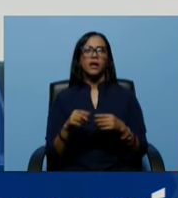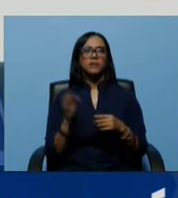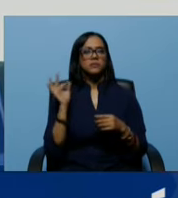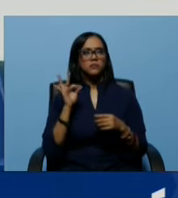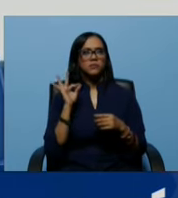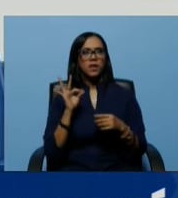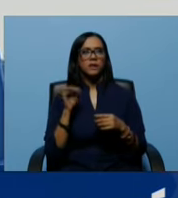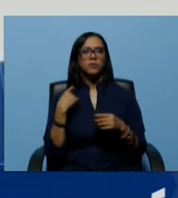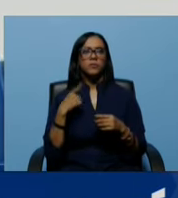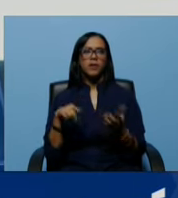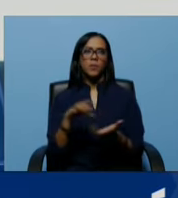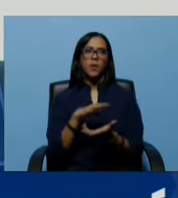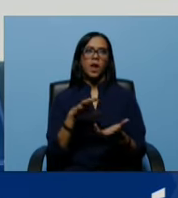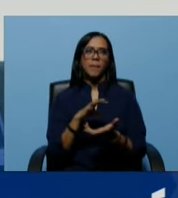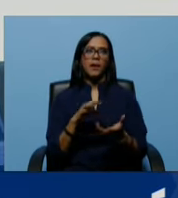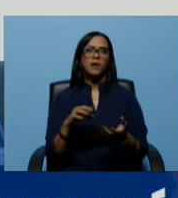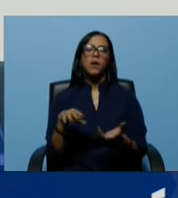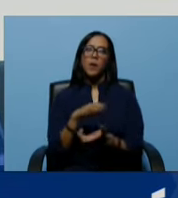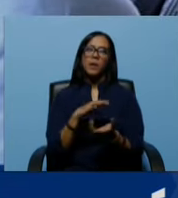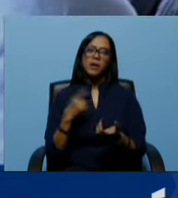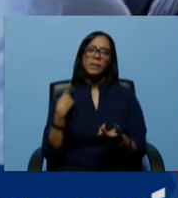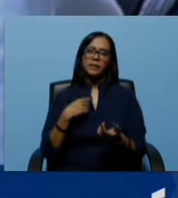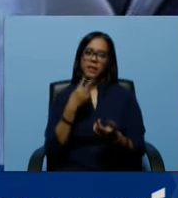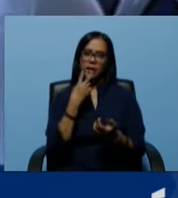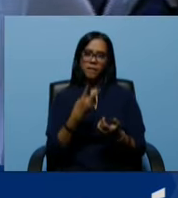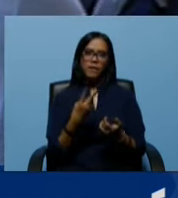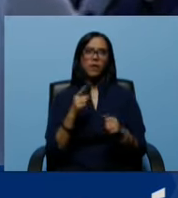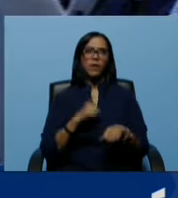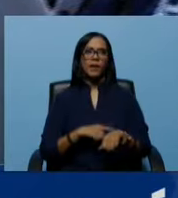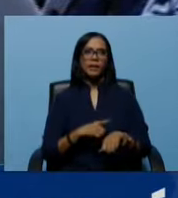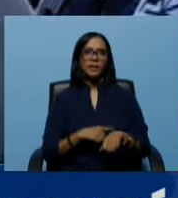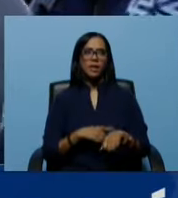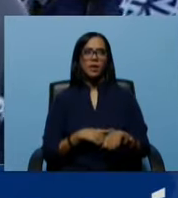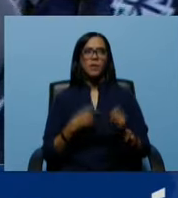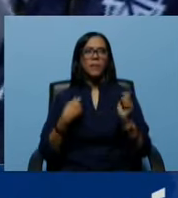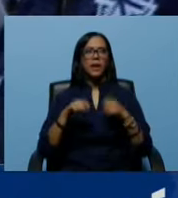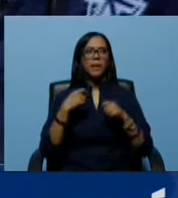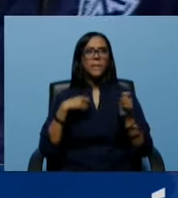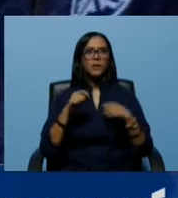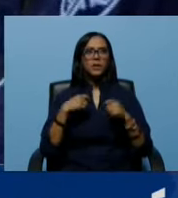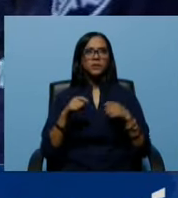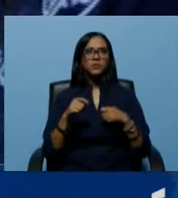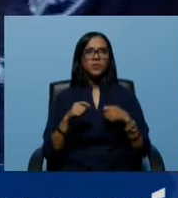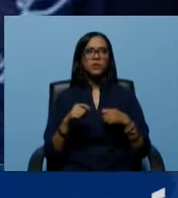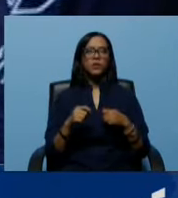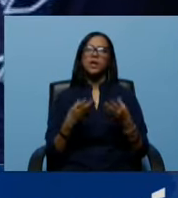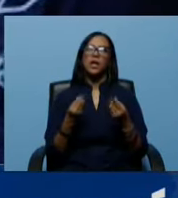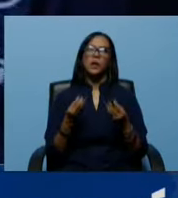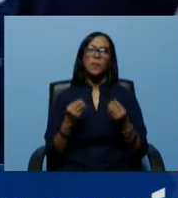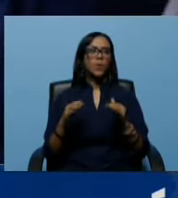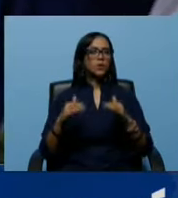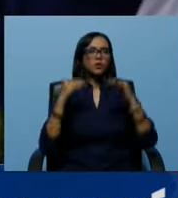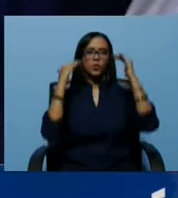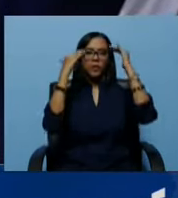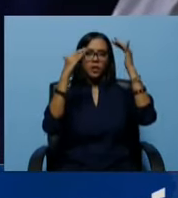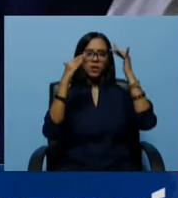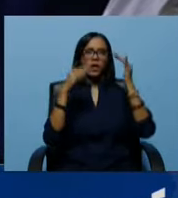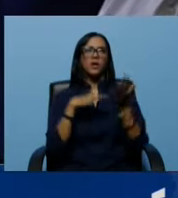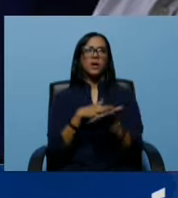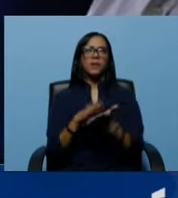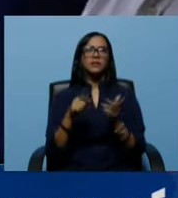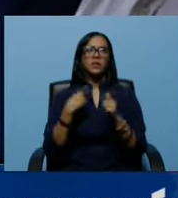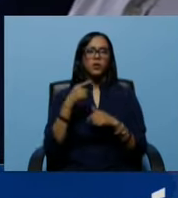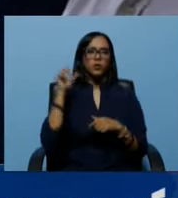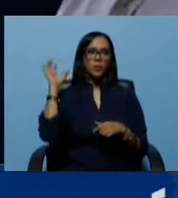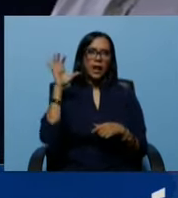principales problemas. Problemas que tienen que ver con el tiempo para la exportación, que es muy superior a lo que ocurre en otro